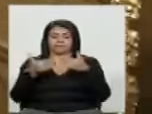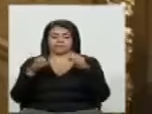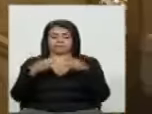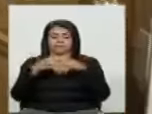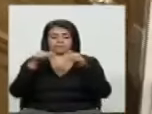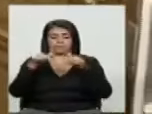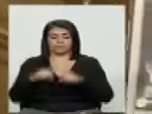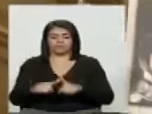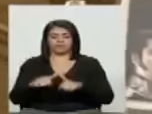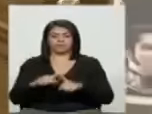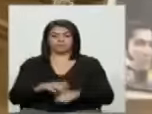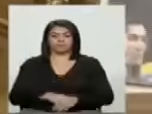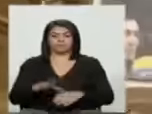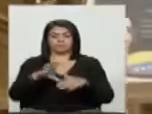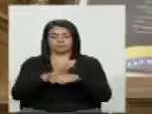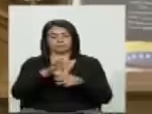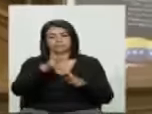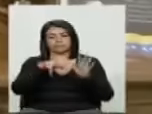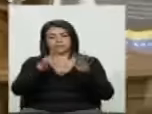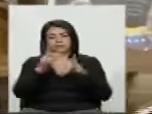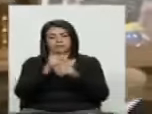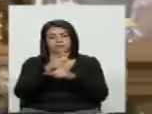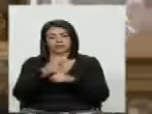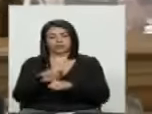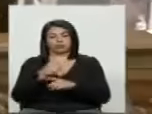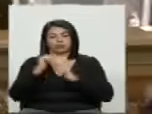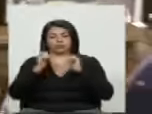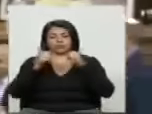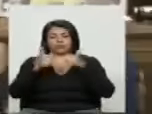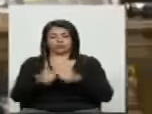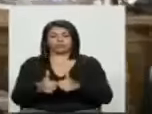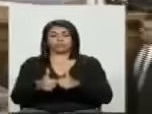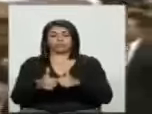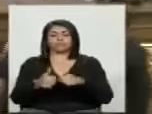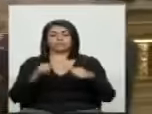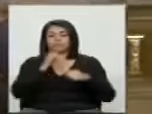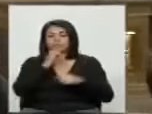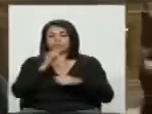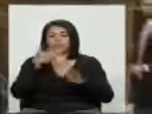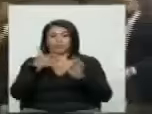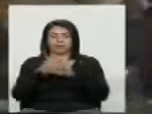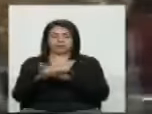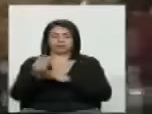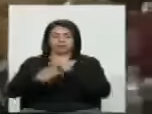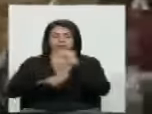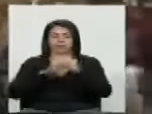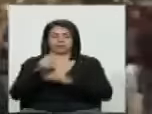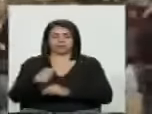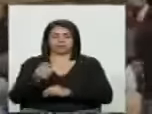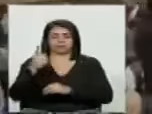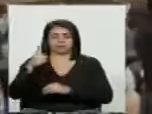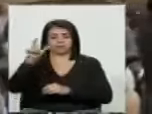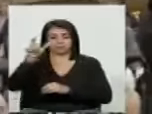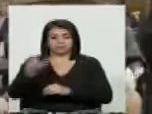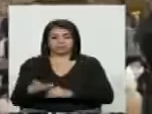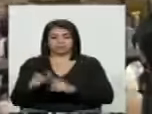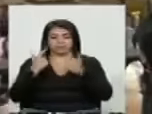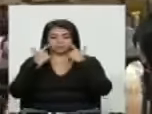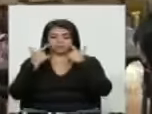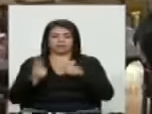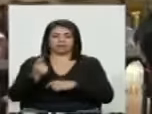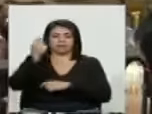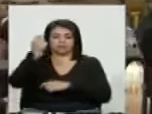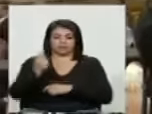ordinaria de hoy, martes 13 de agosto, la cual inició con el punto de información donde tomó el derecho de palabra